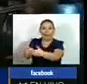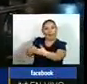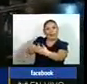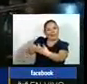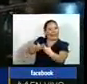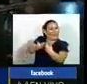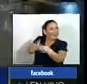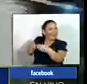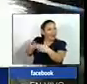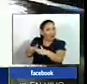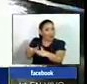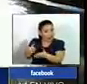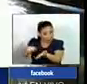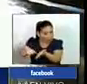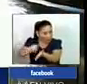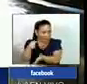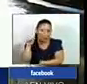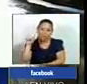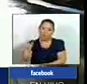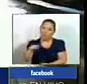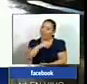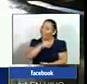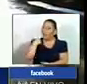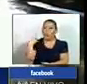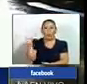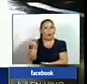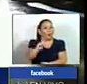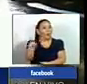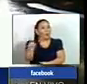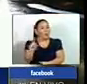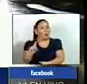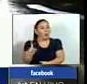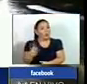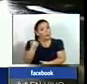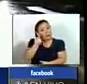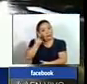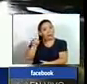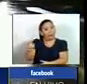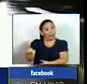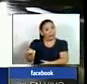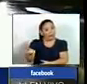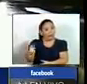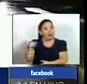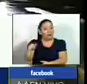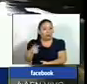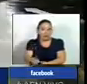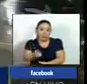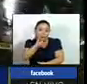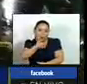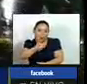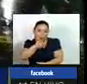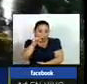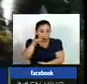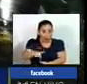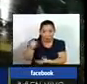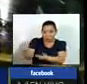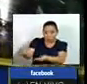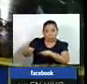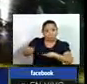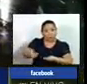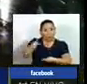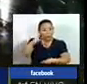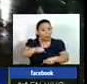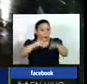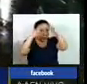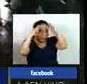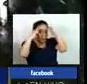en esta zona. No es la primera vez que se registra un hecho como estos. Como vemos, es parte de la información que se está desarrollando a esta hora de la